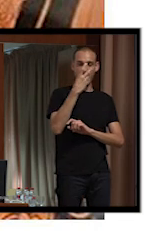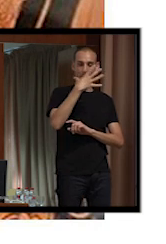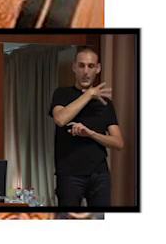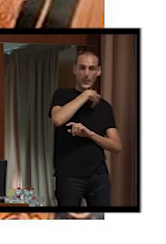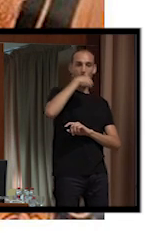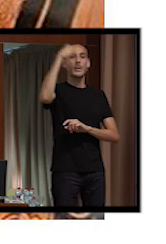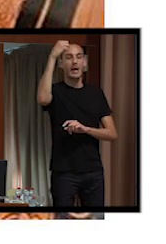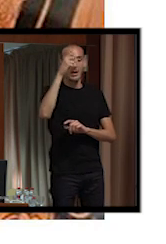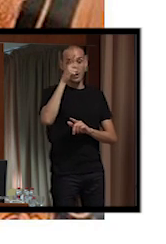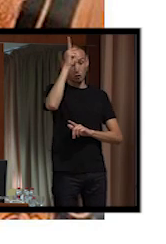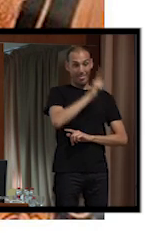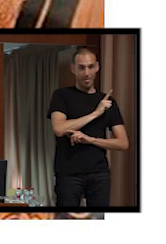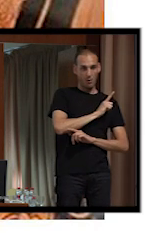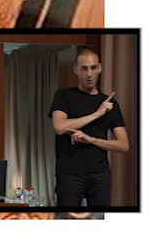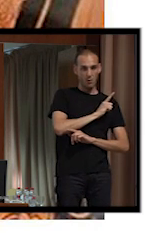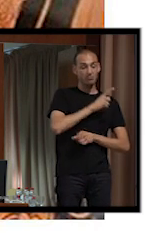luego volvía a despertar.